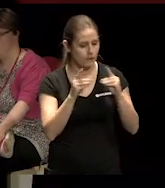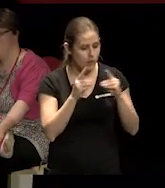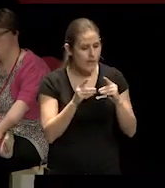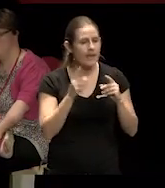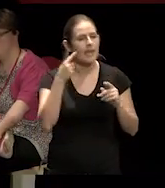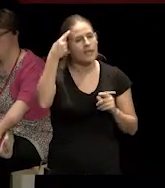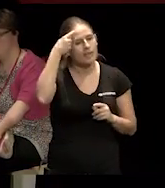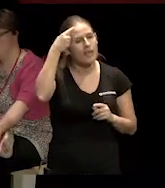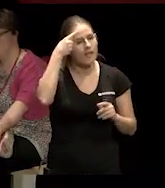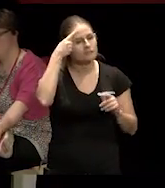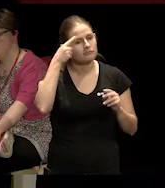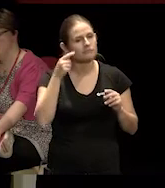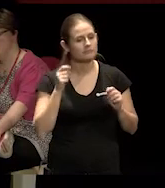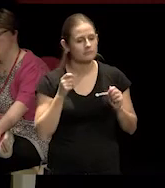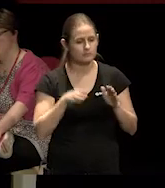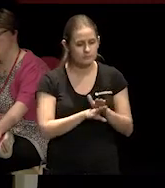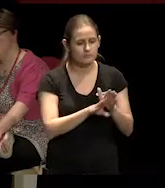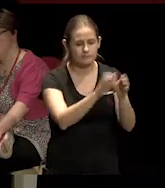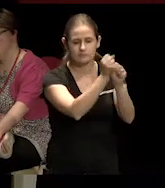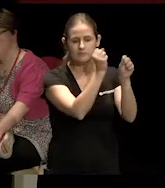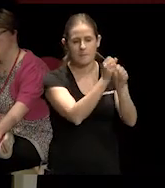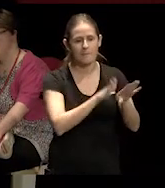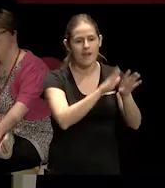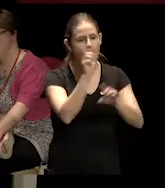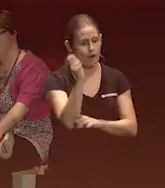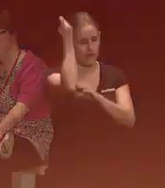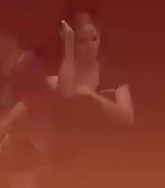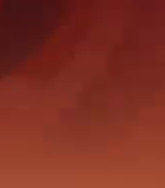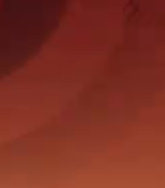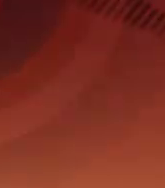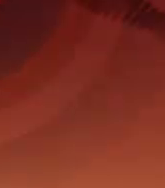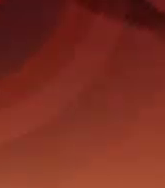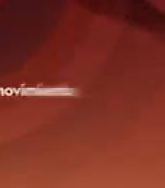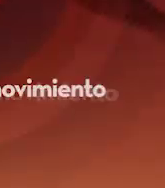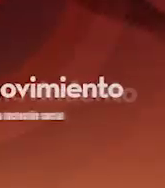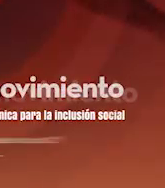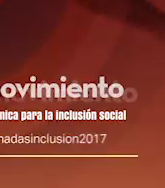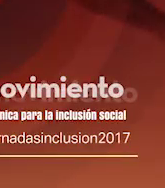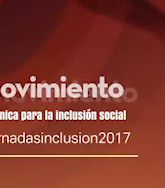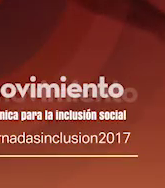avanzar todos a la vez. Gracias, ¿no?